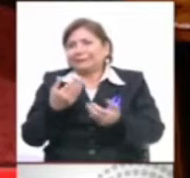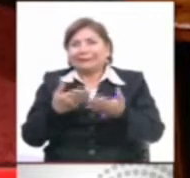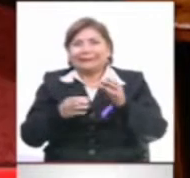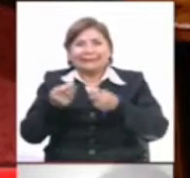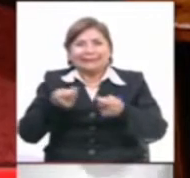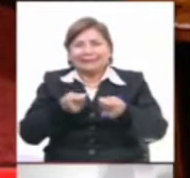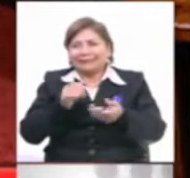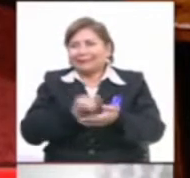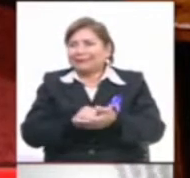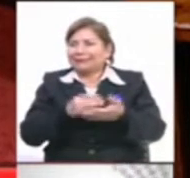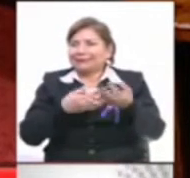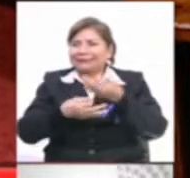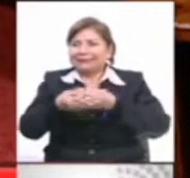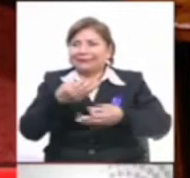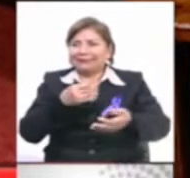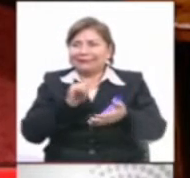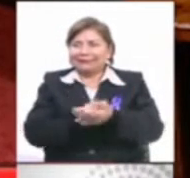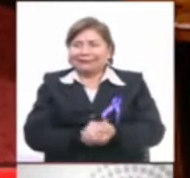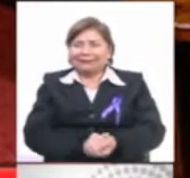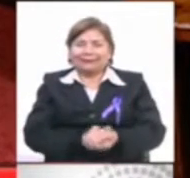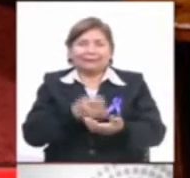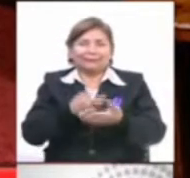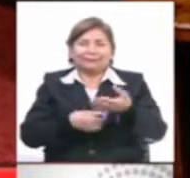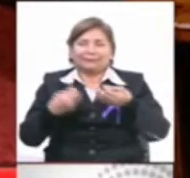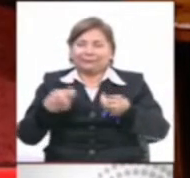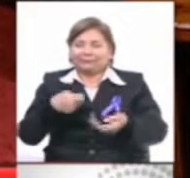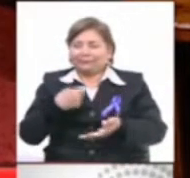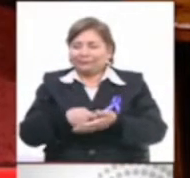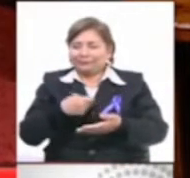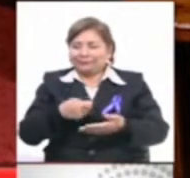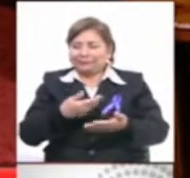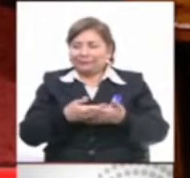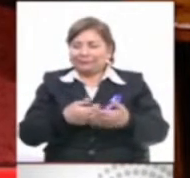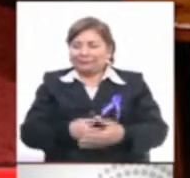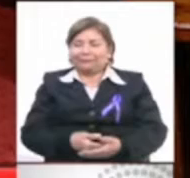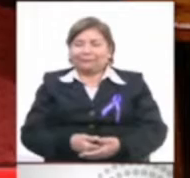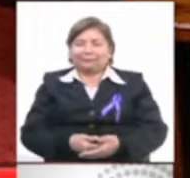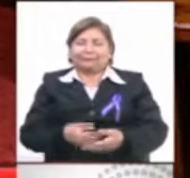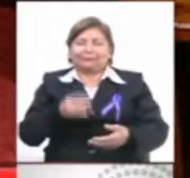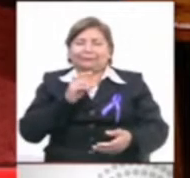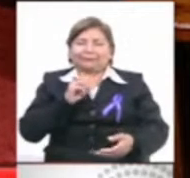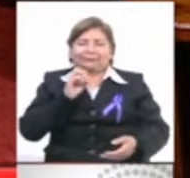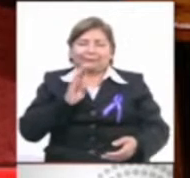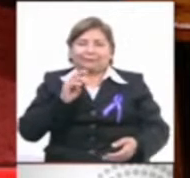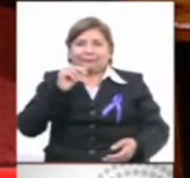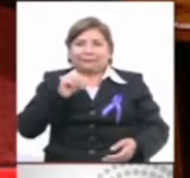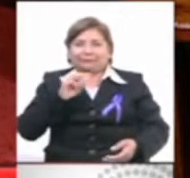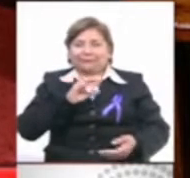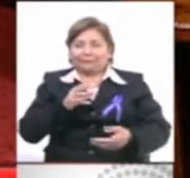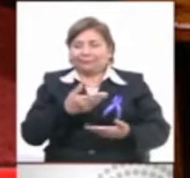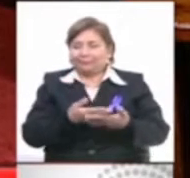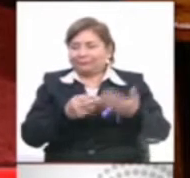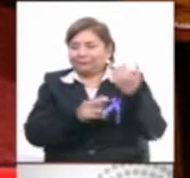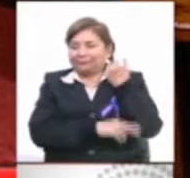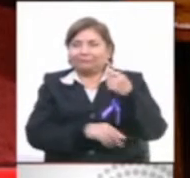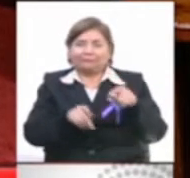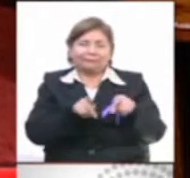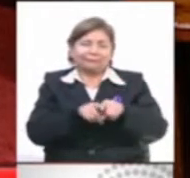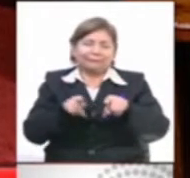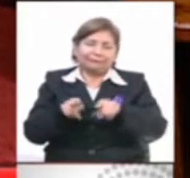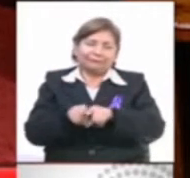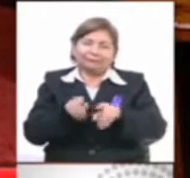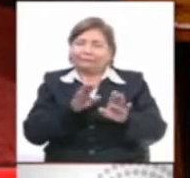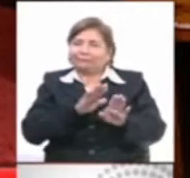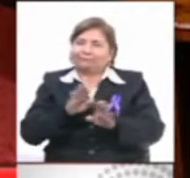establecer que las transferencias financieras y presupuestales se trasladen a los gobiernos subnacionales de forma directa. Y por el